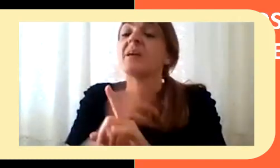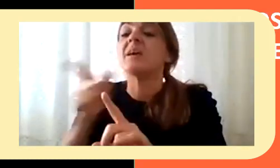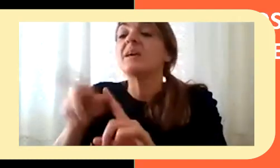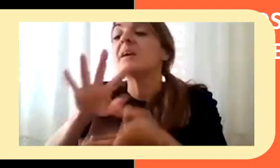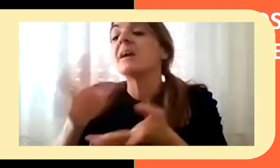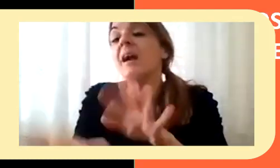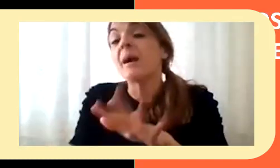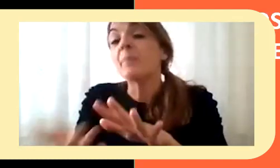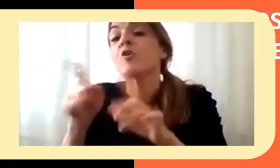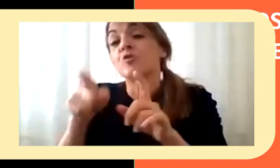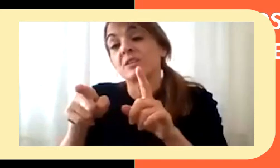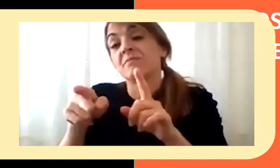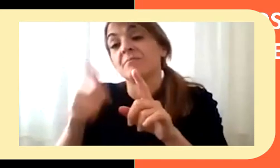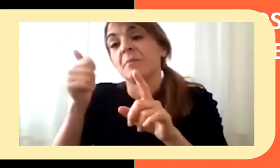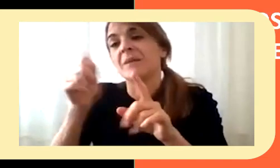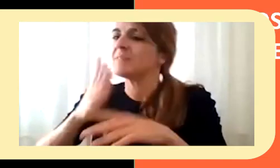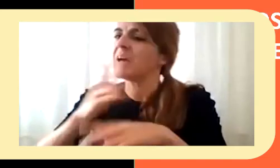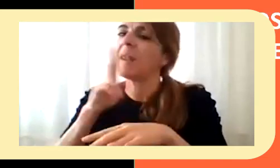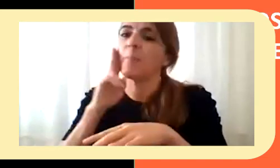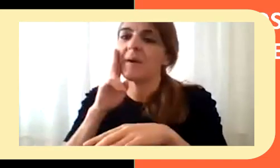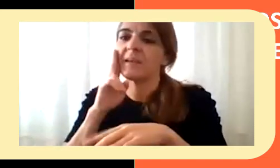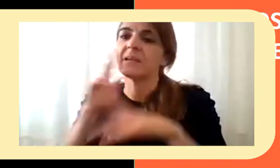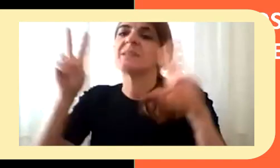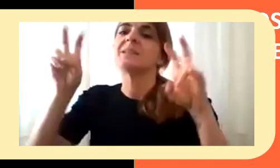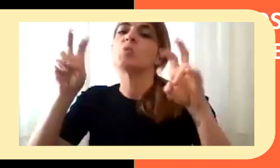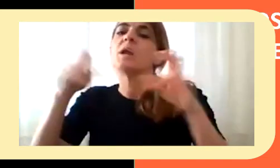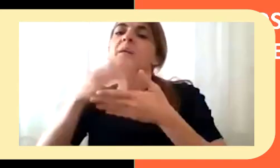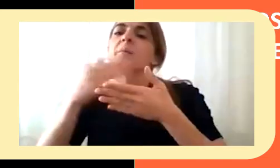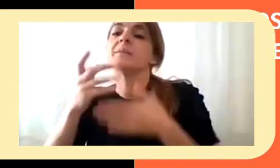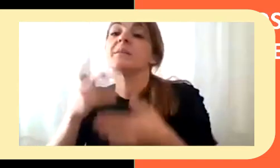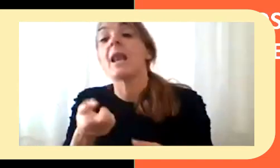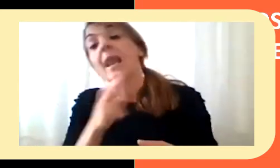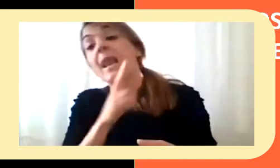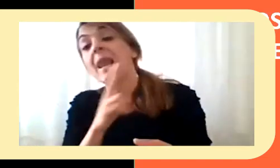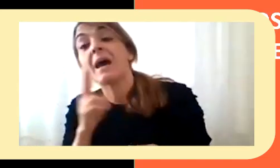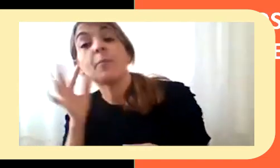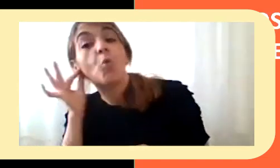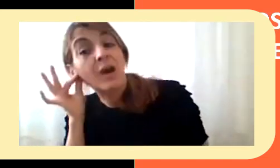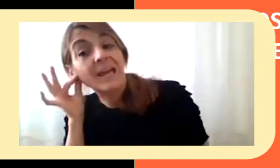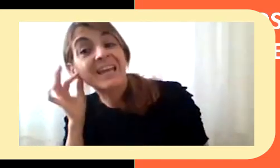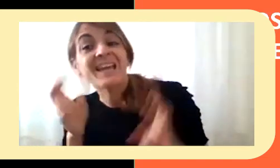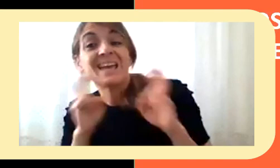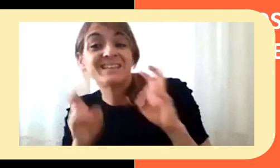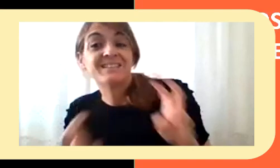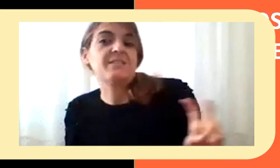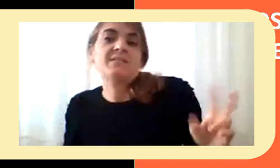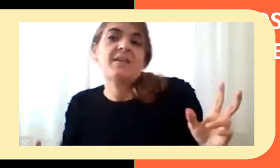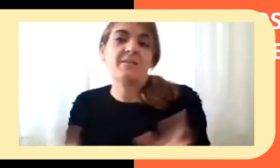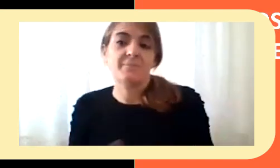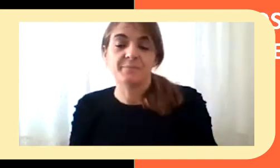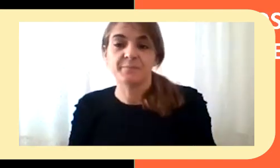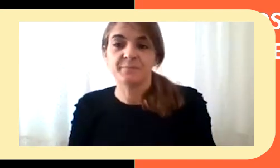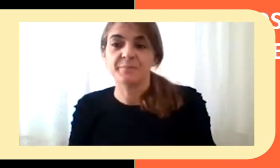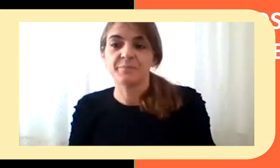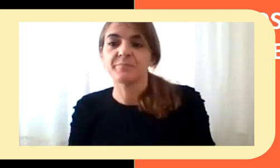las madres, titulares de prensa. Como la mujer está muy estresada, como si nos estresáramos por voluntad propia, entonces